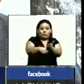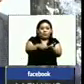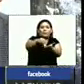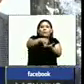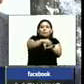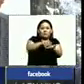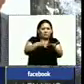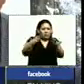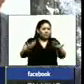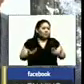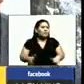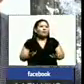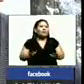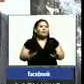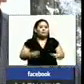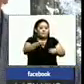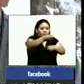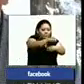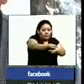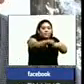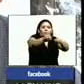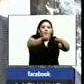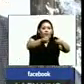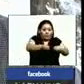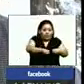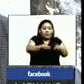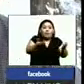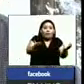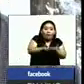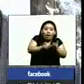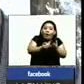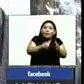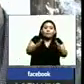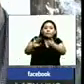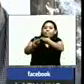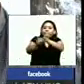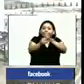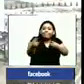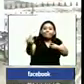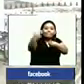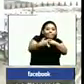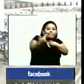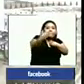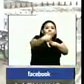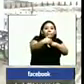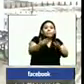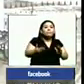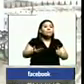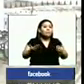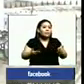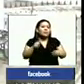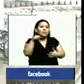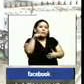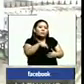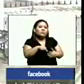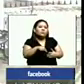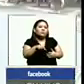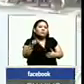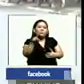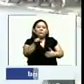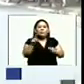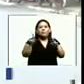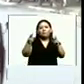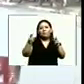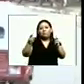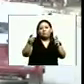ya Una unidad Que articula La participación Ciudadana Y la Contraloría Social Esto no es un tema